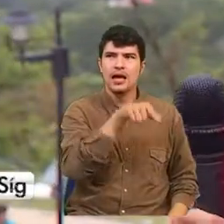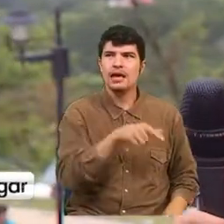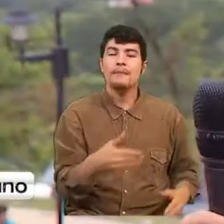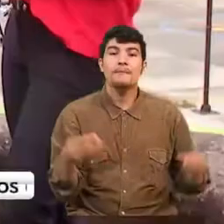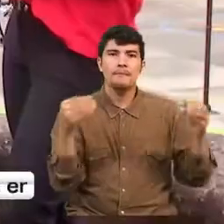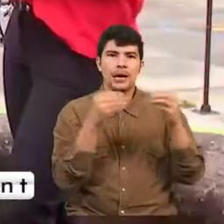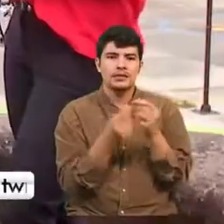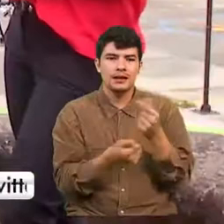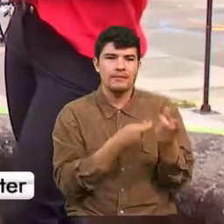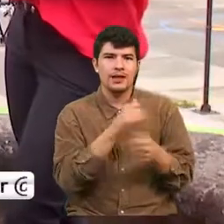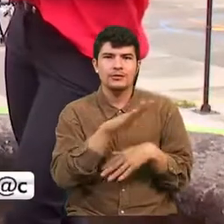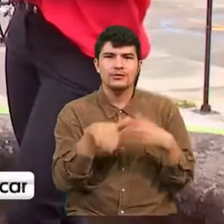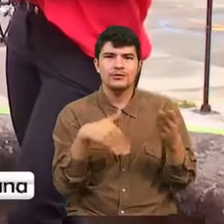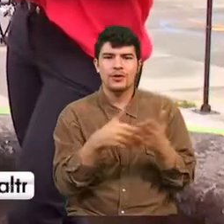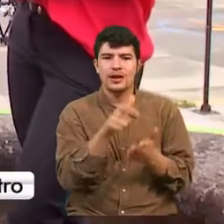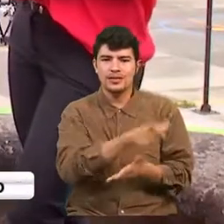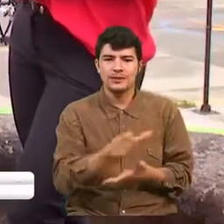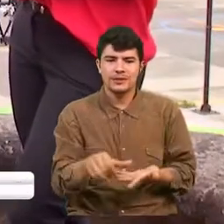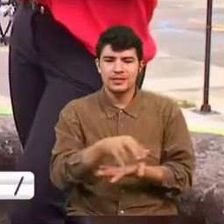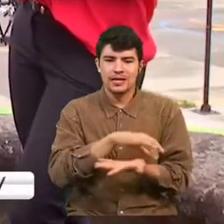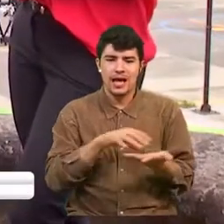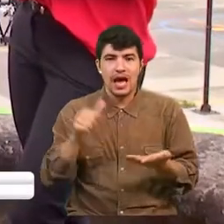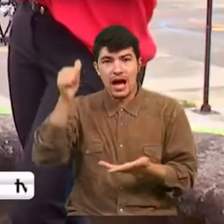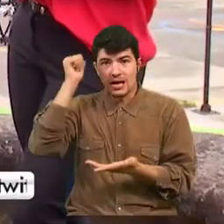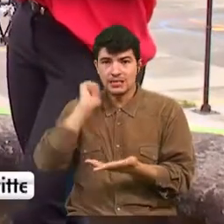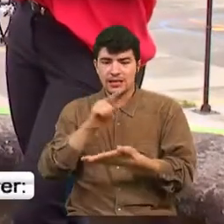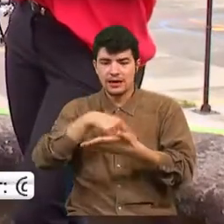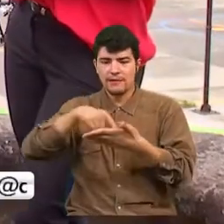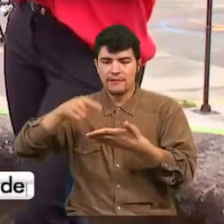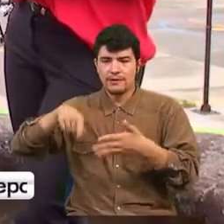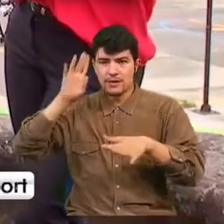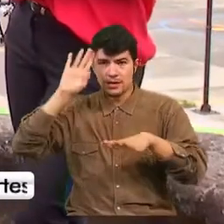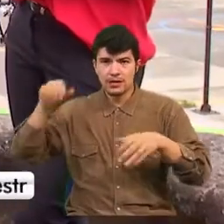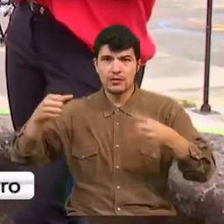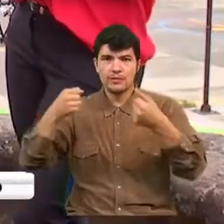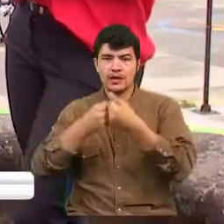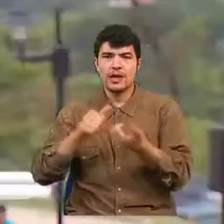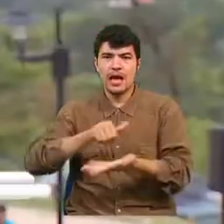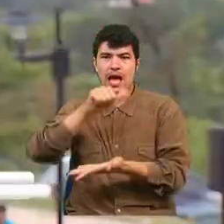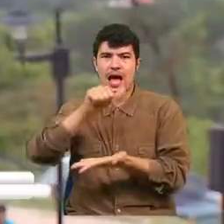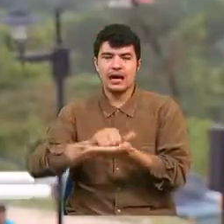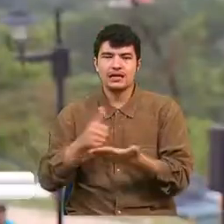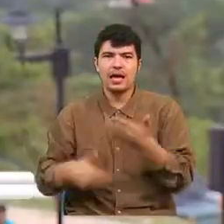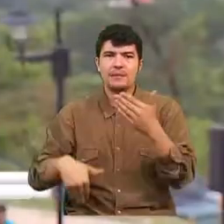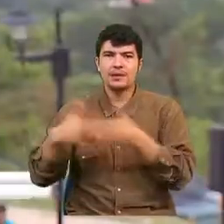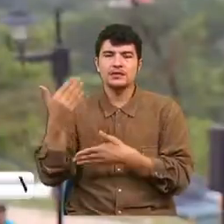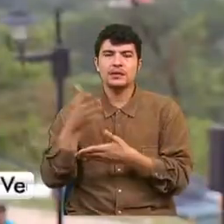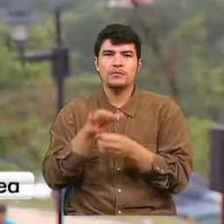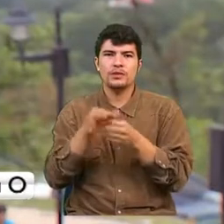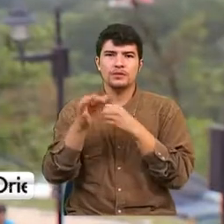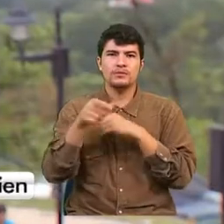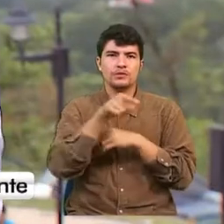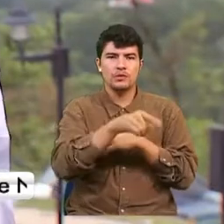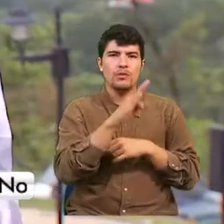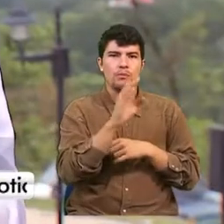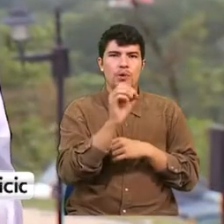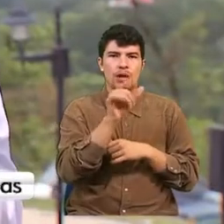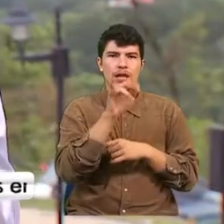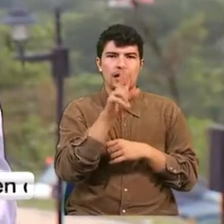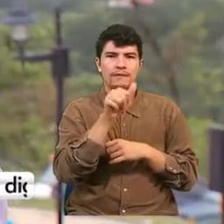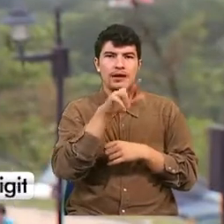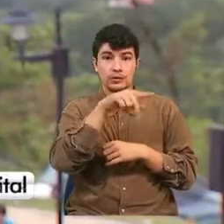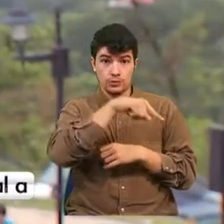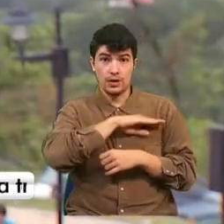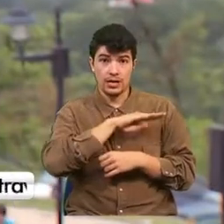plática de todos los santandereanos. Ayer firmamos el convenio para el acta de inicio ya con el municipio de Bolívar, con el señor alcalde de